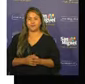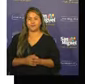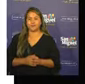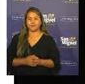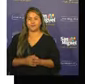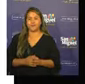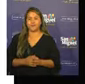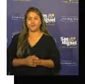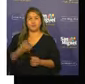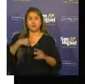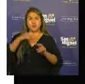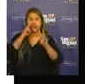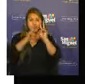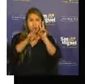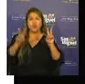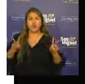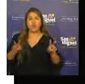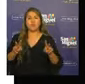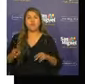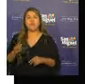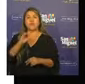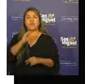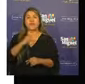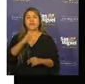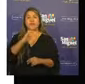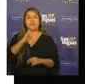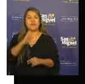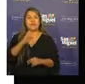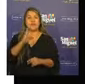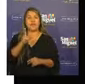Veo por ahí harta gente del CEDIAM que...